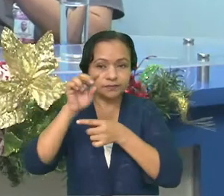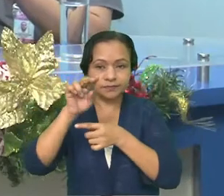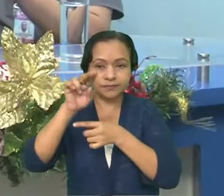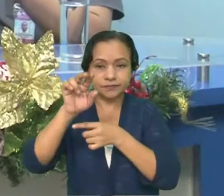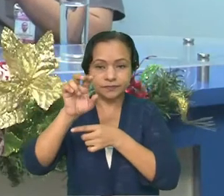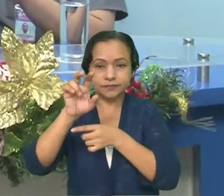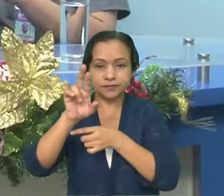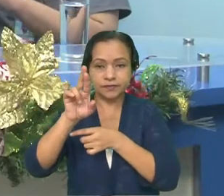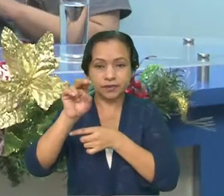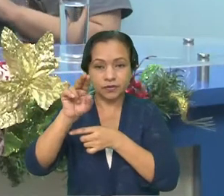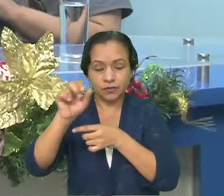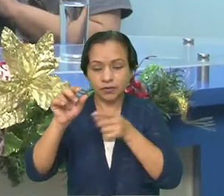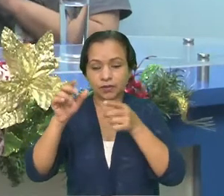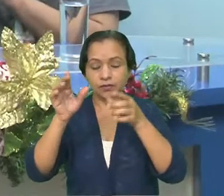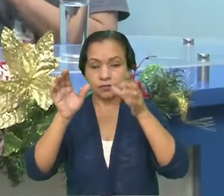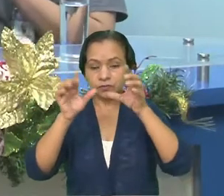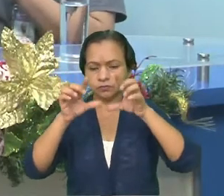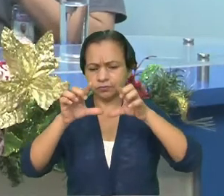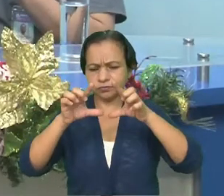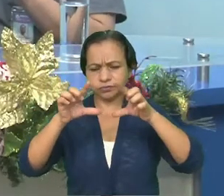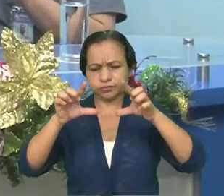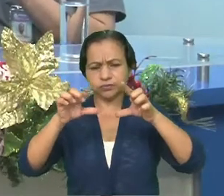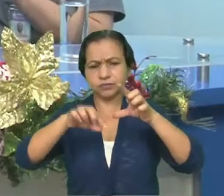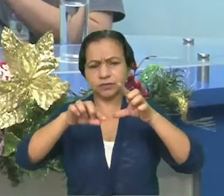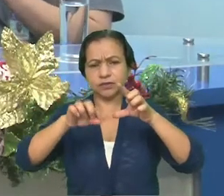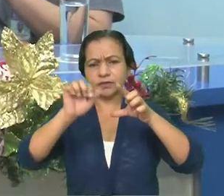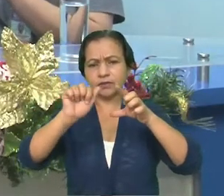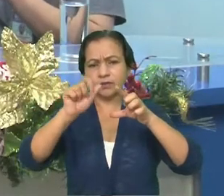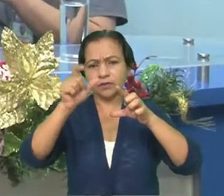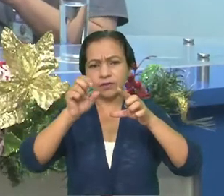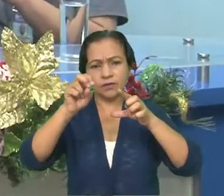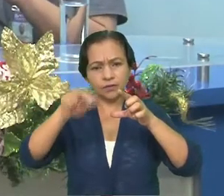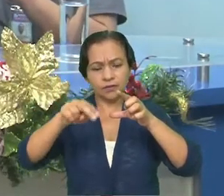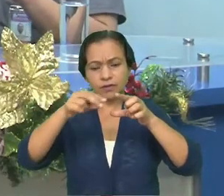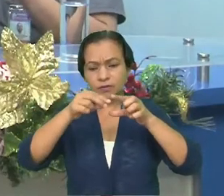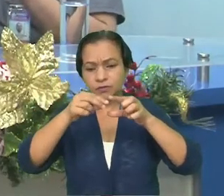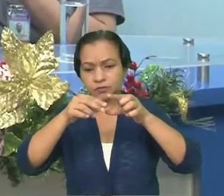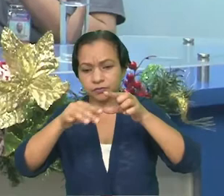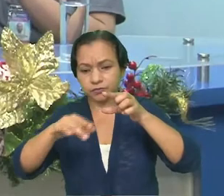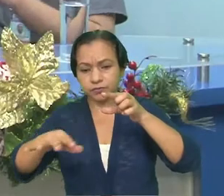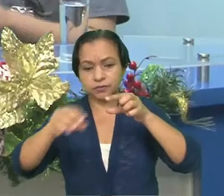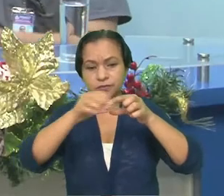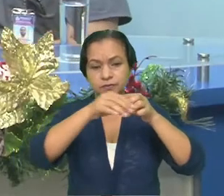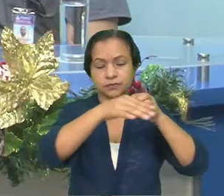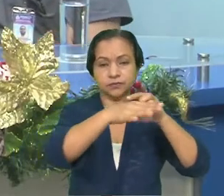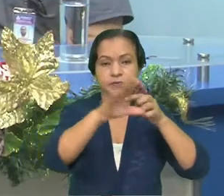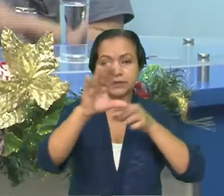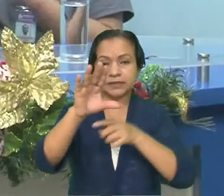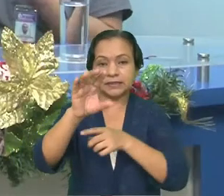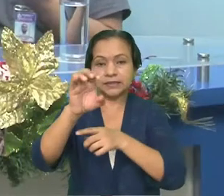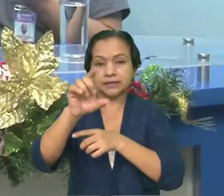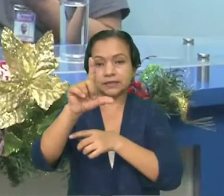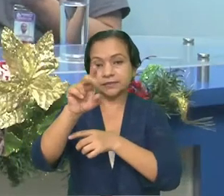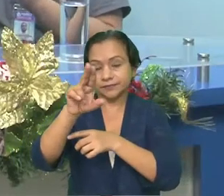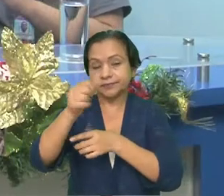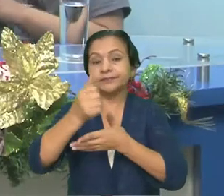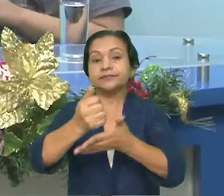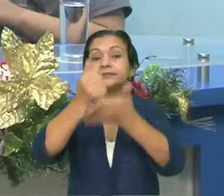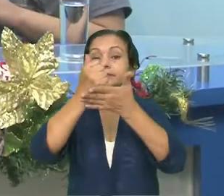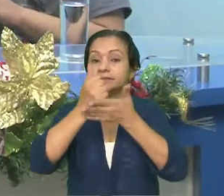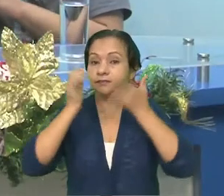cuerpo neuronal y tiene un axón, que es una prolongación de la célula, ¿no? Que es la que